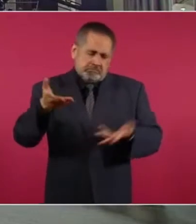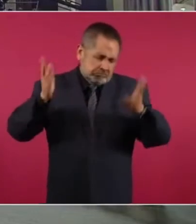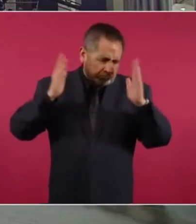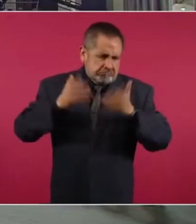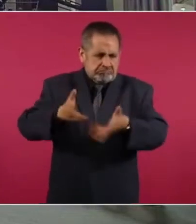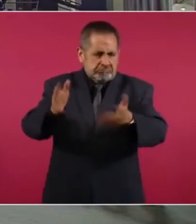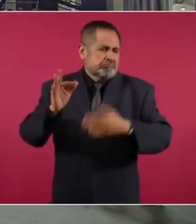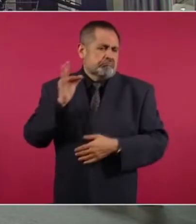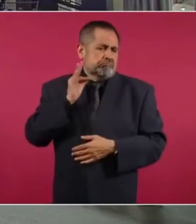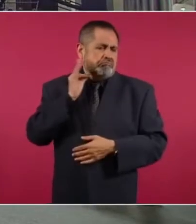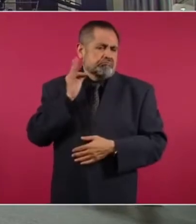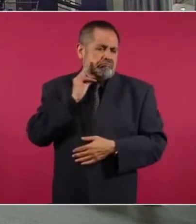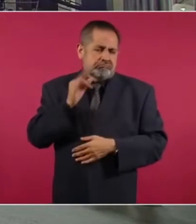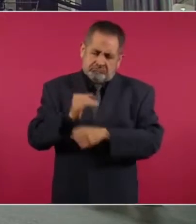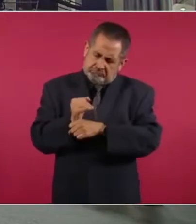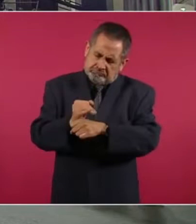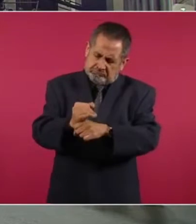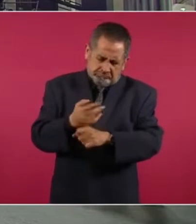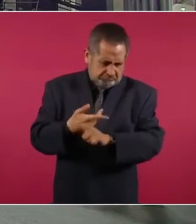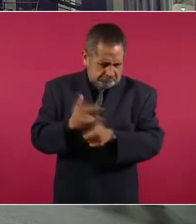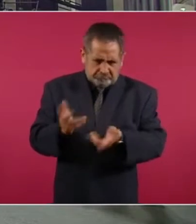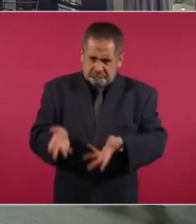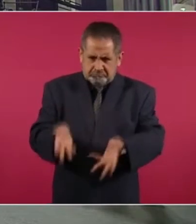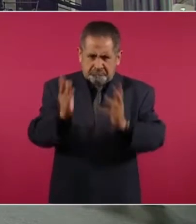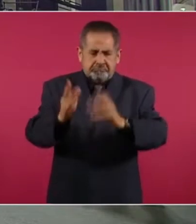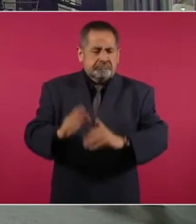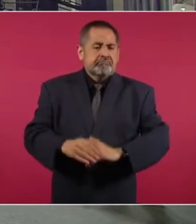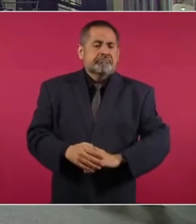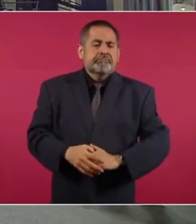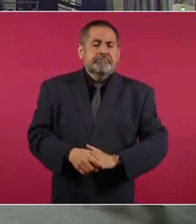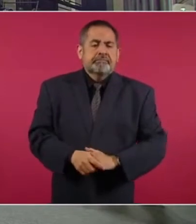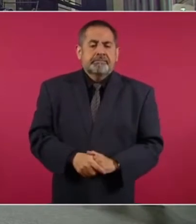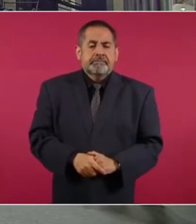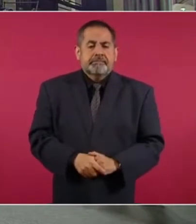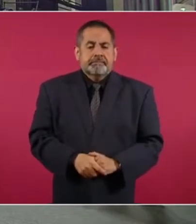Fiscalía también haga lo propio.